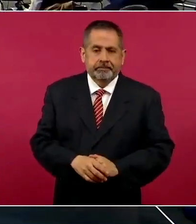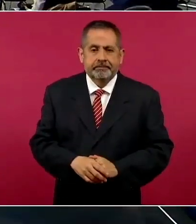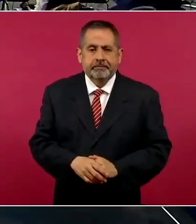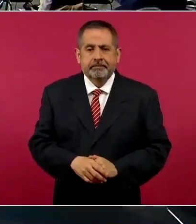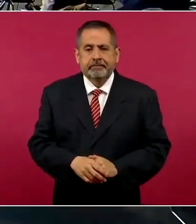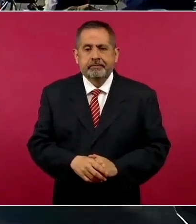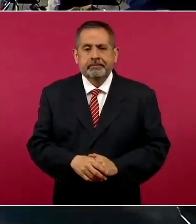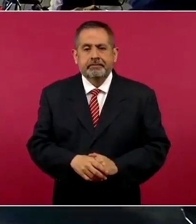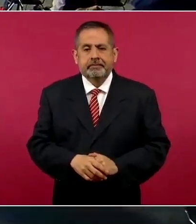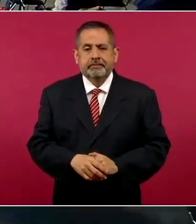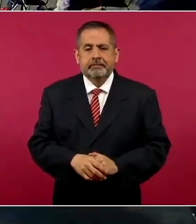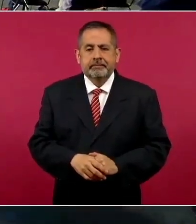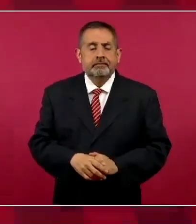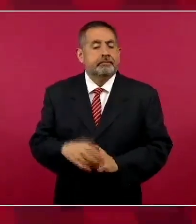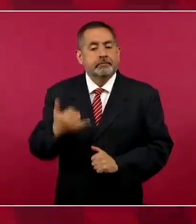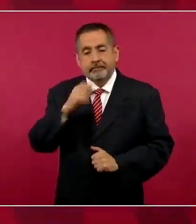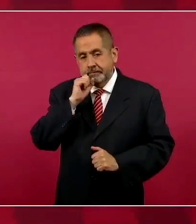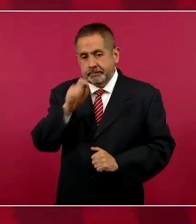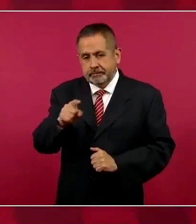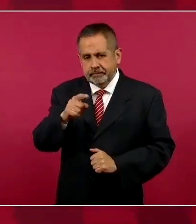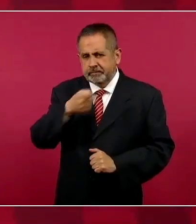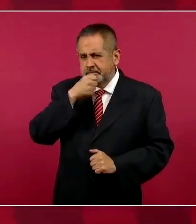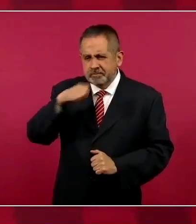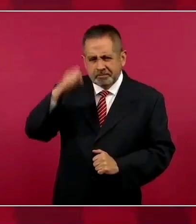un 1,200,000,000, como él dice,